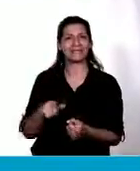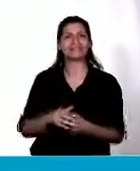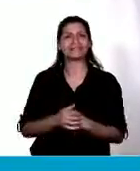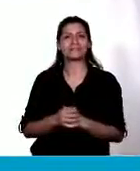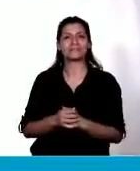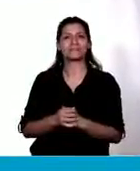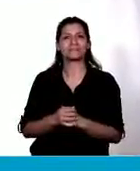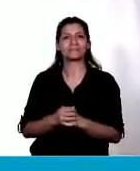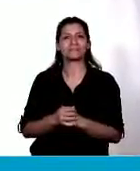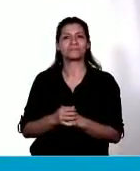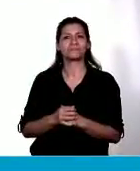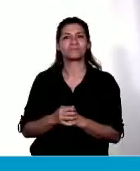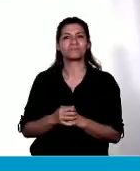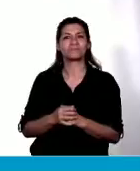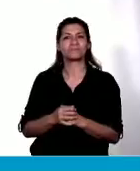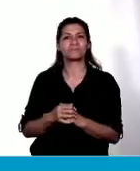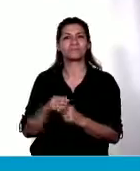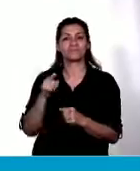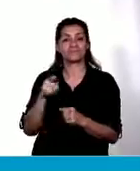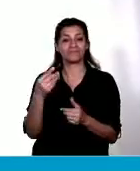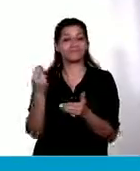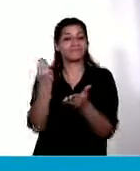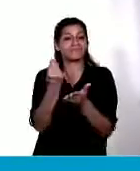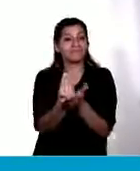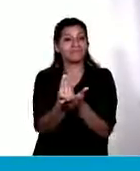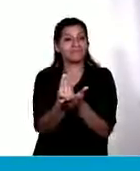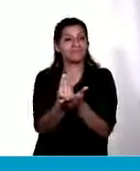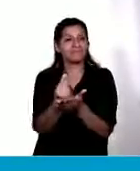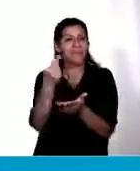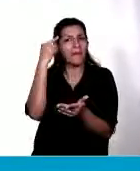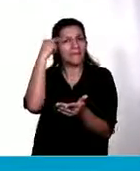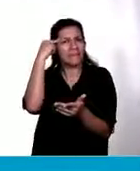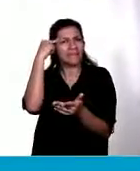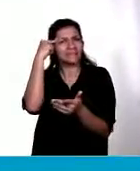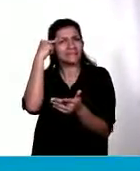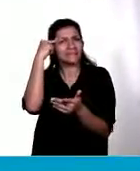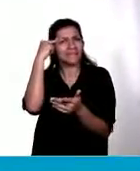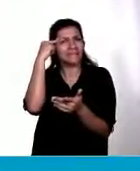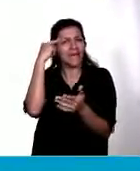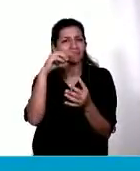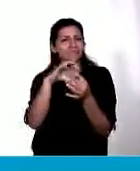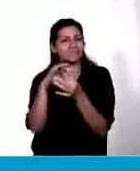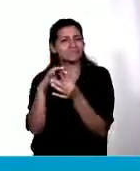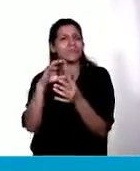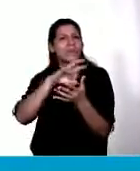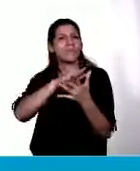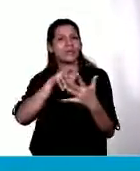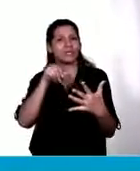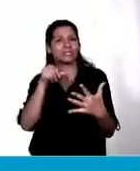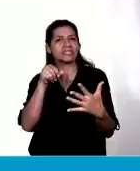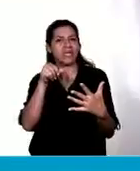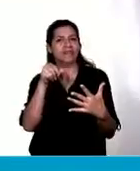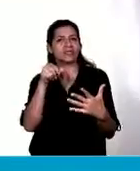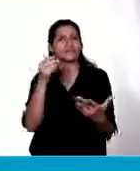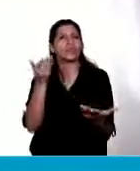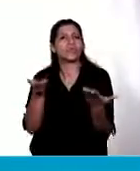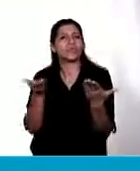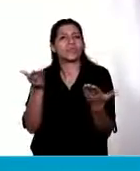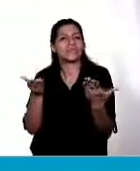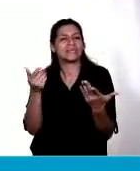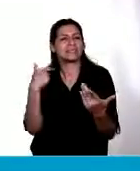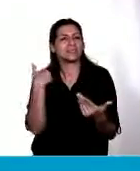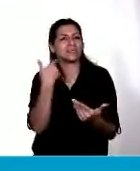que justamente pueda pensar un proyecto nacional de justicia social y de emancipación y desde